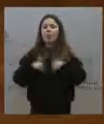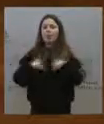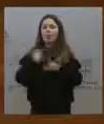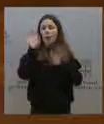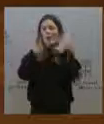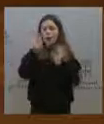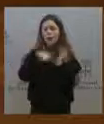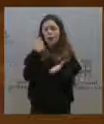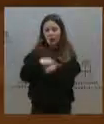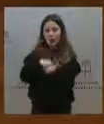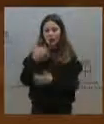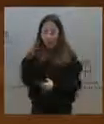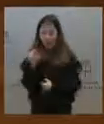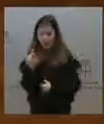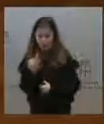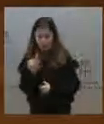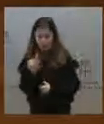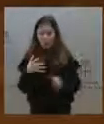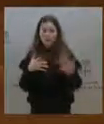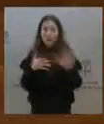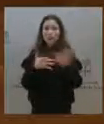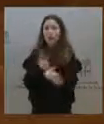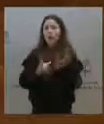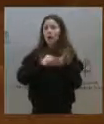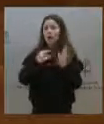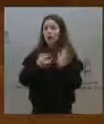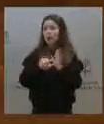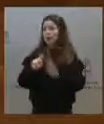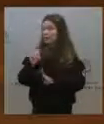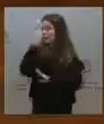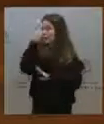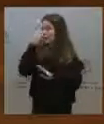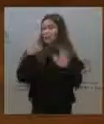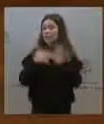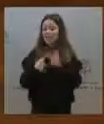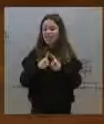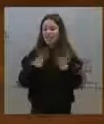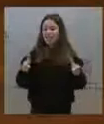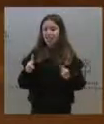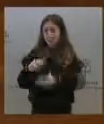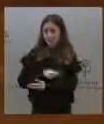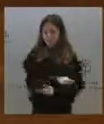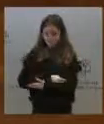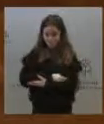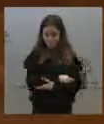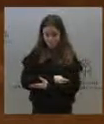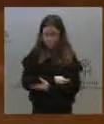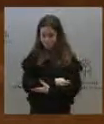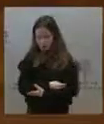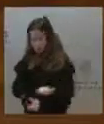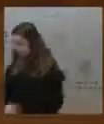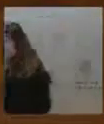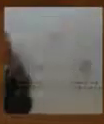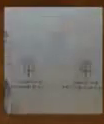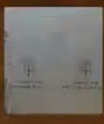de los proyectos estrella, que es el cheque bebé, una partida que se creó para acabar de cuadrar el presupuesto sin más. No